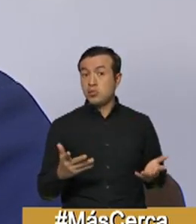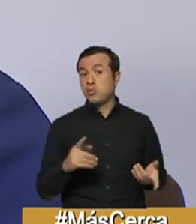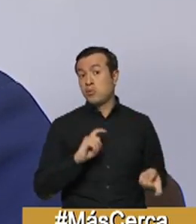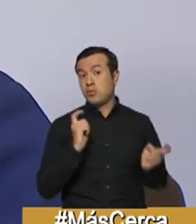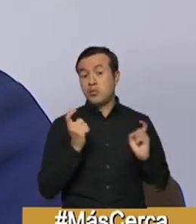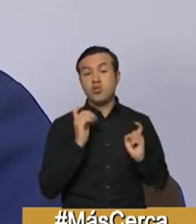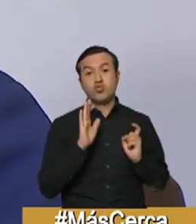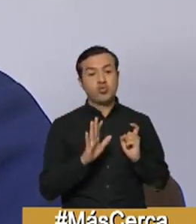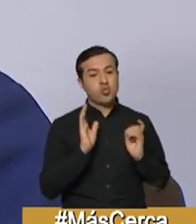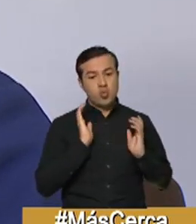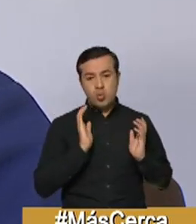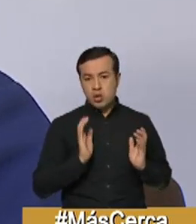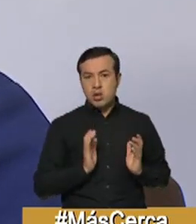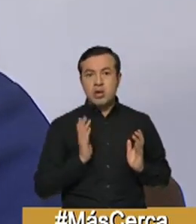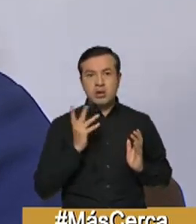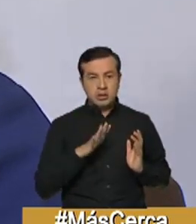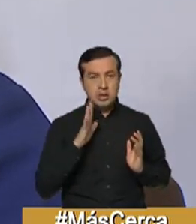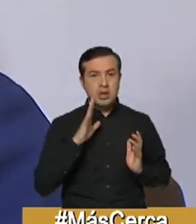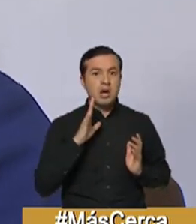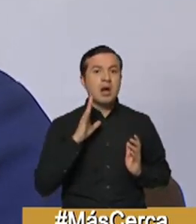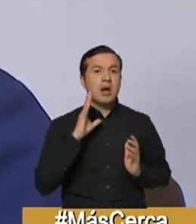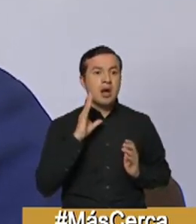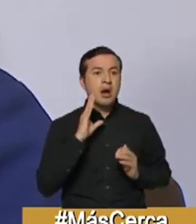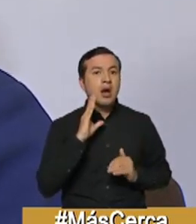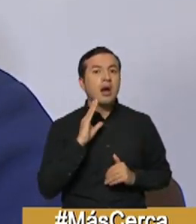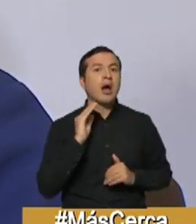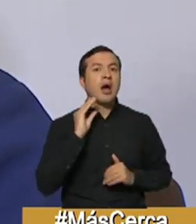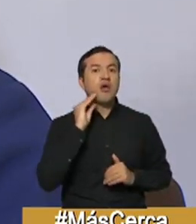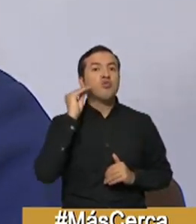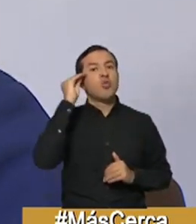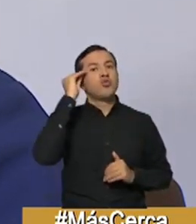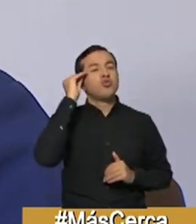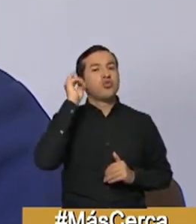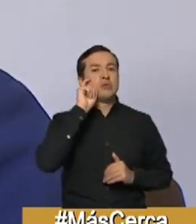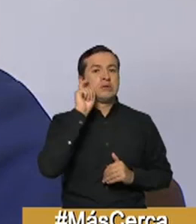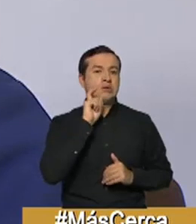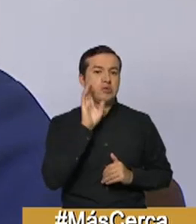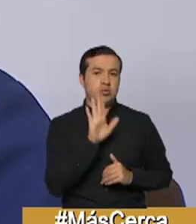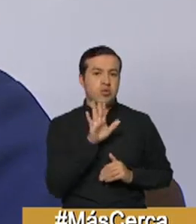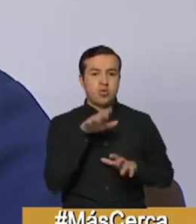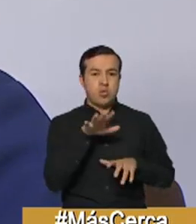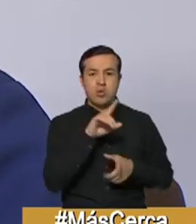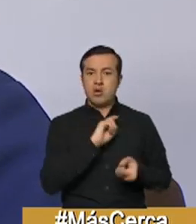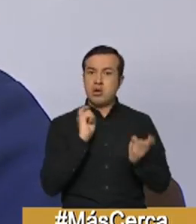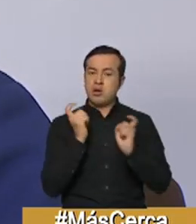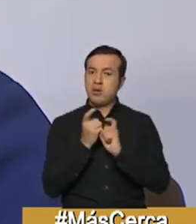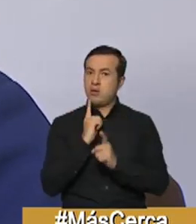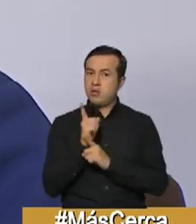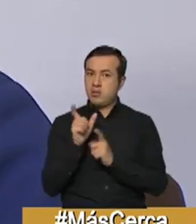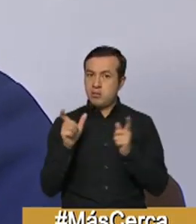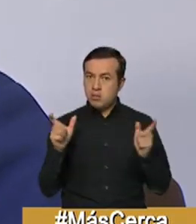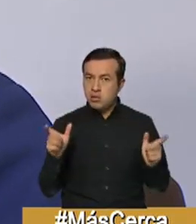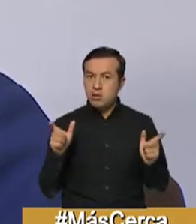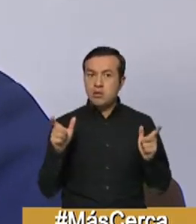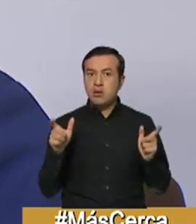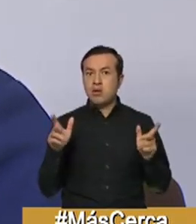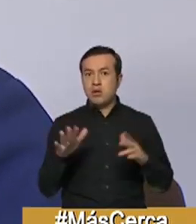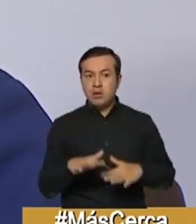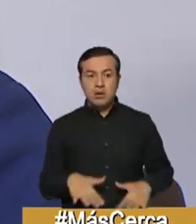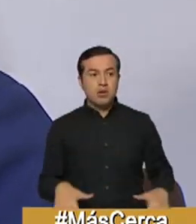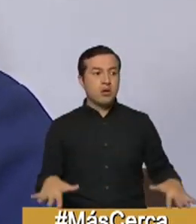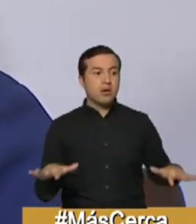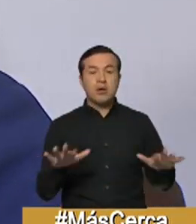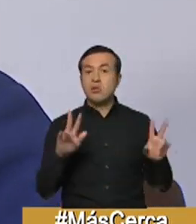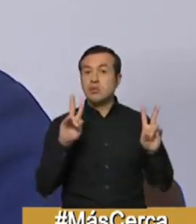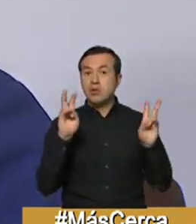cambio hormonal, ya empieza su madurez sexual. El comportamiento de ellos cambia respecto a demarcar territorio,